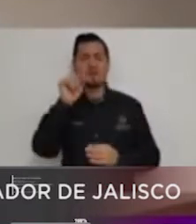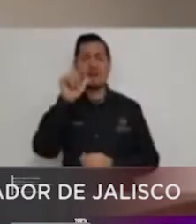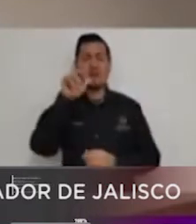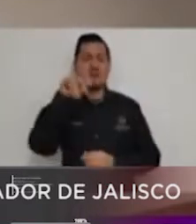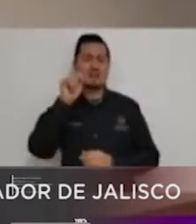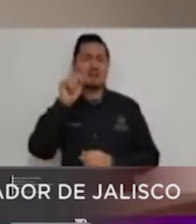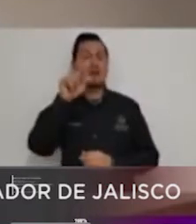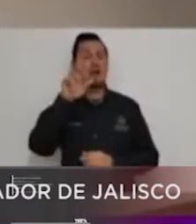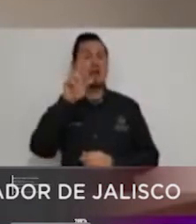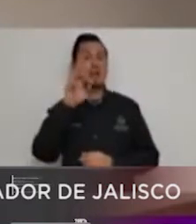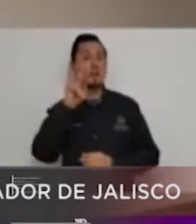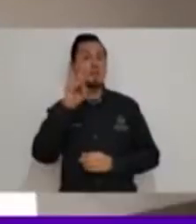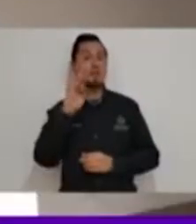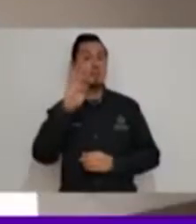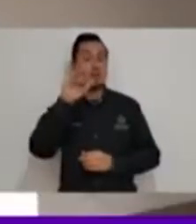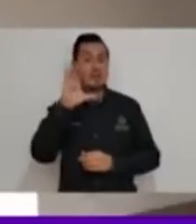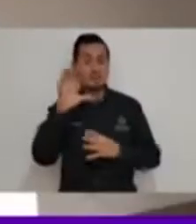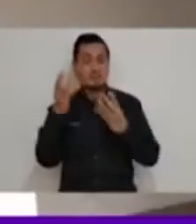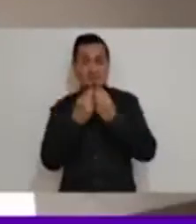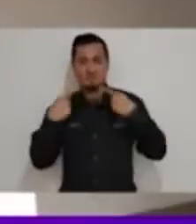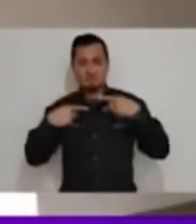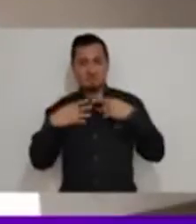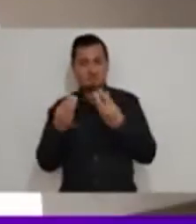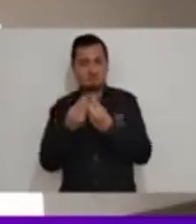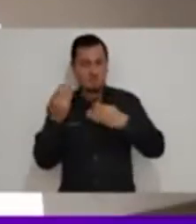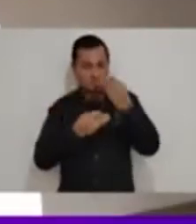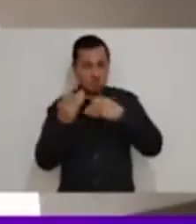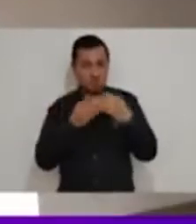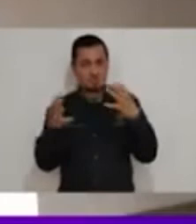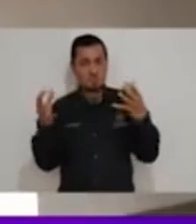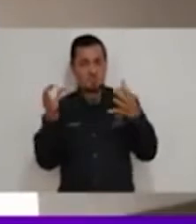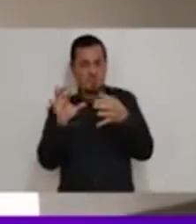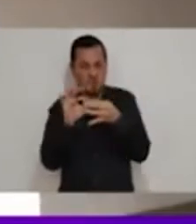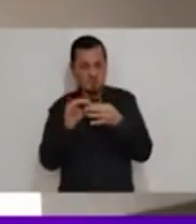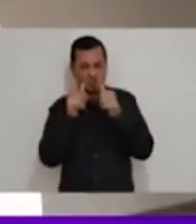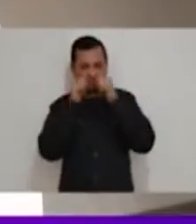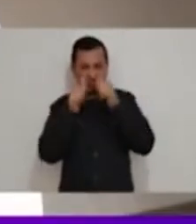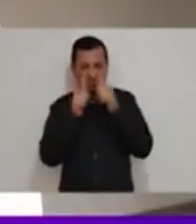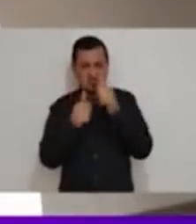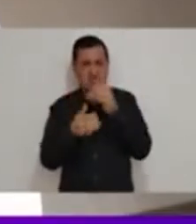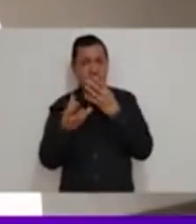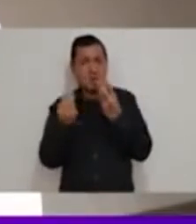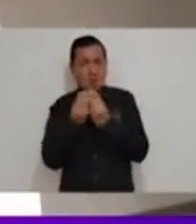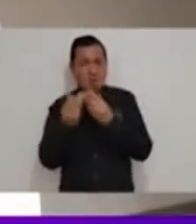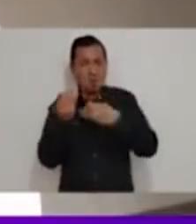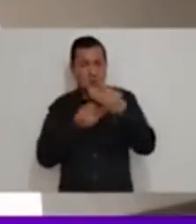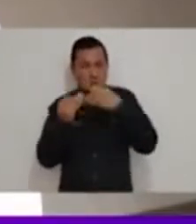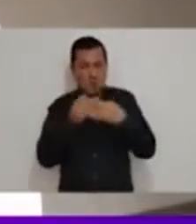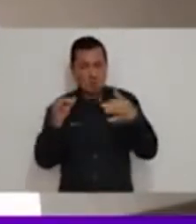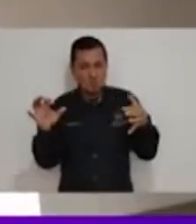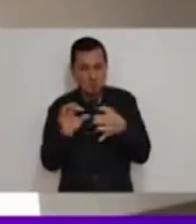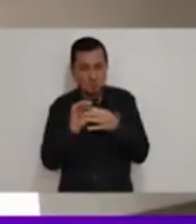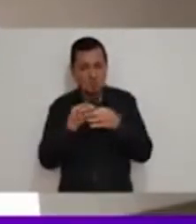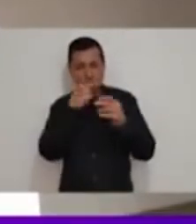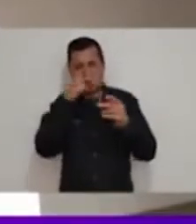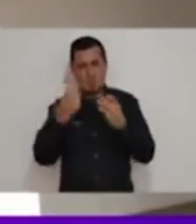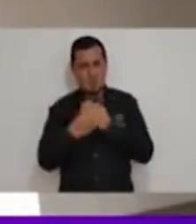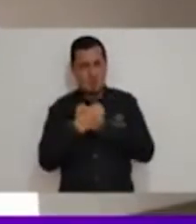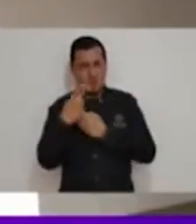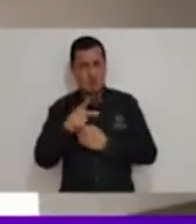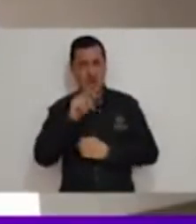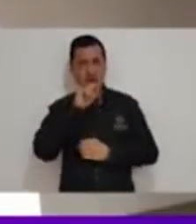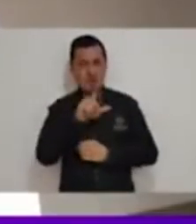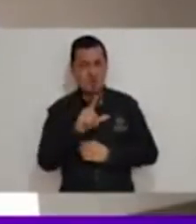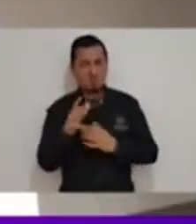talent repubblica este año todos los estudiantes de educación media y educación superior inscritos en alguna institución educativa